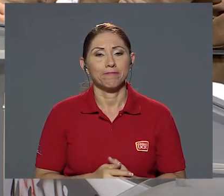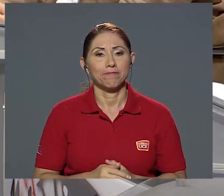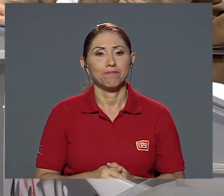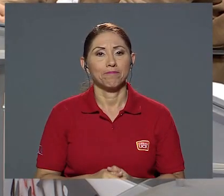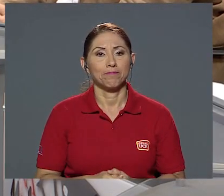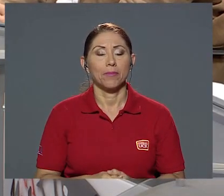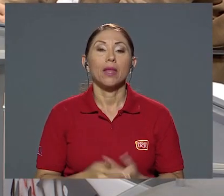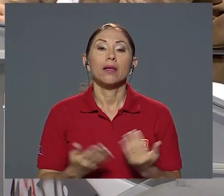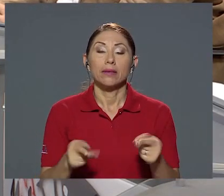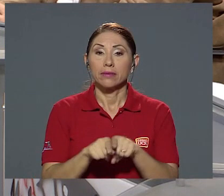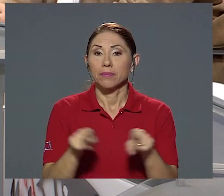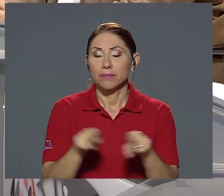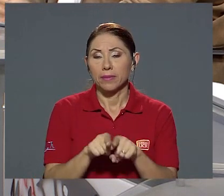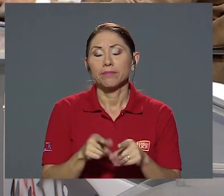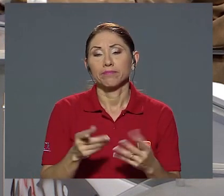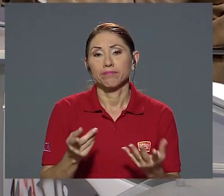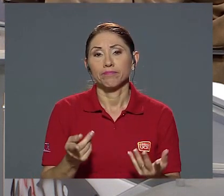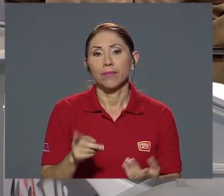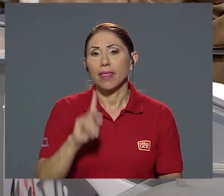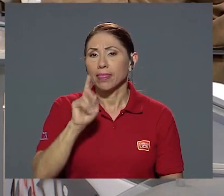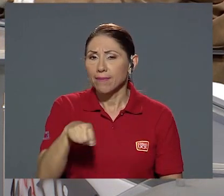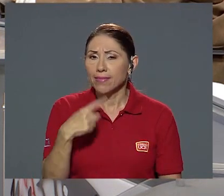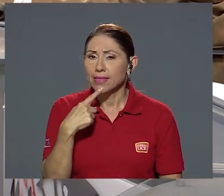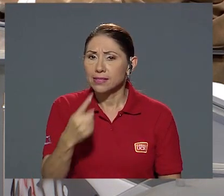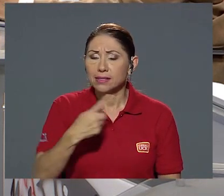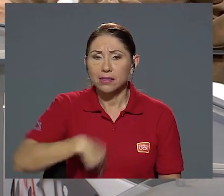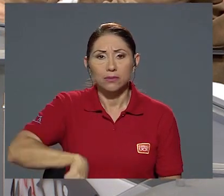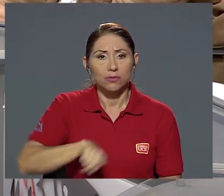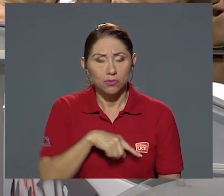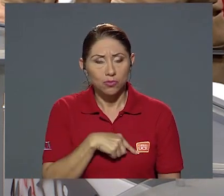que señalar que evidentemente estamos